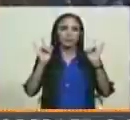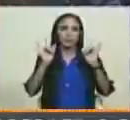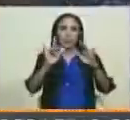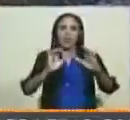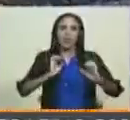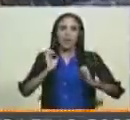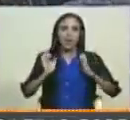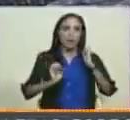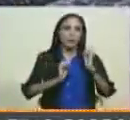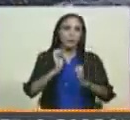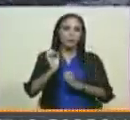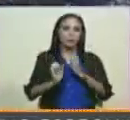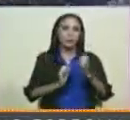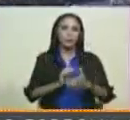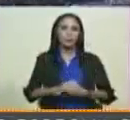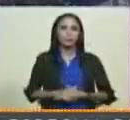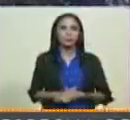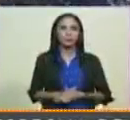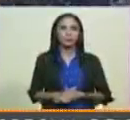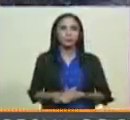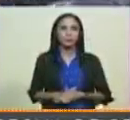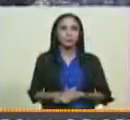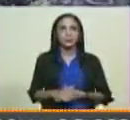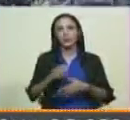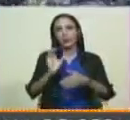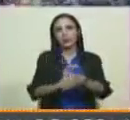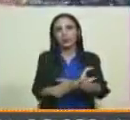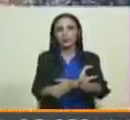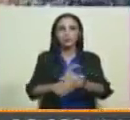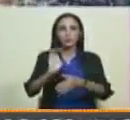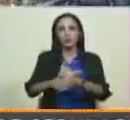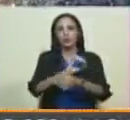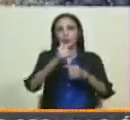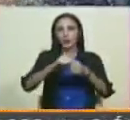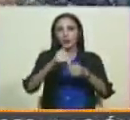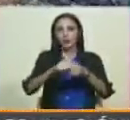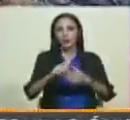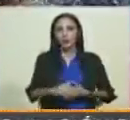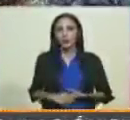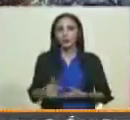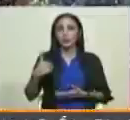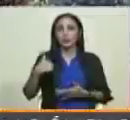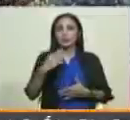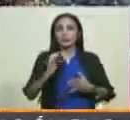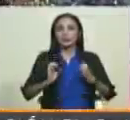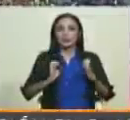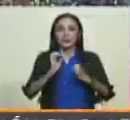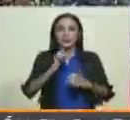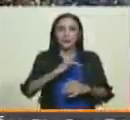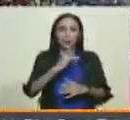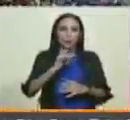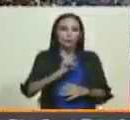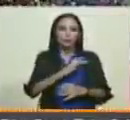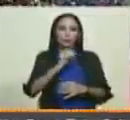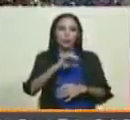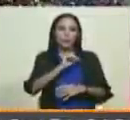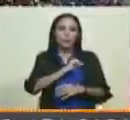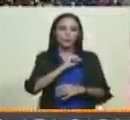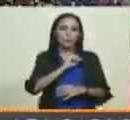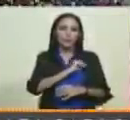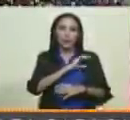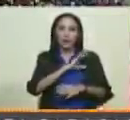grande que se me nubla la mente. Siento un nudo en la garganta, corazón se